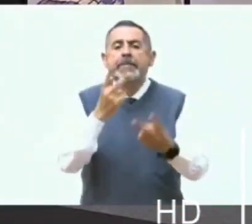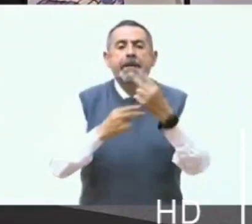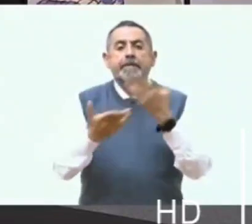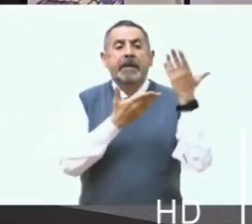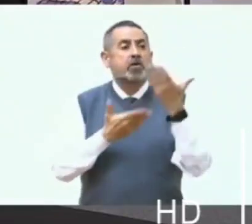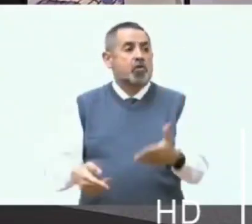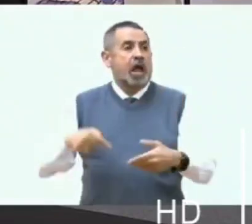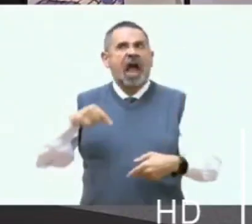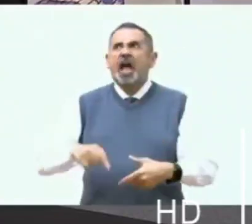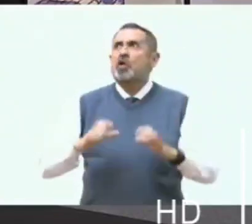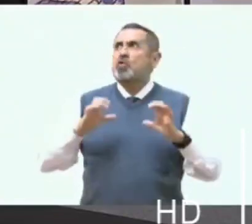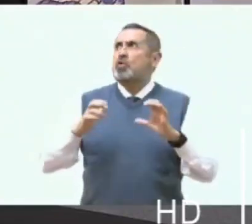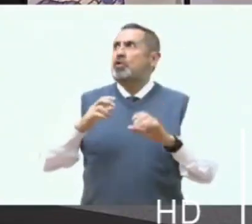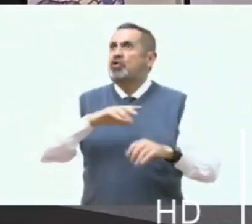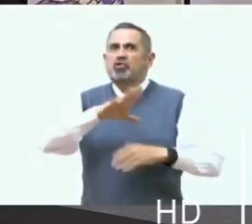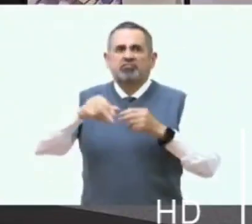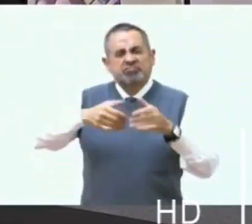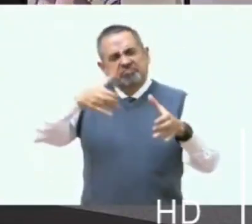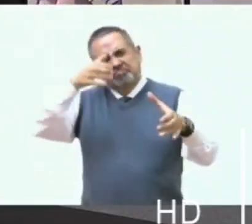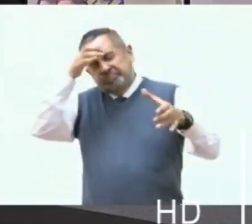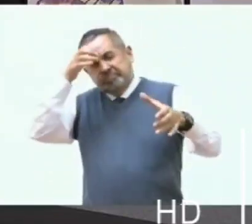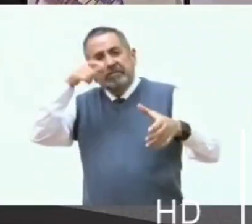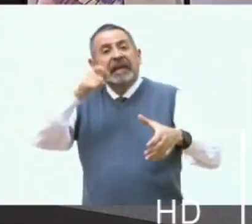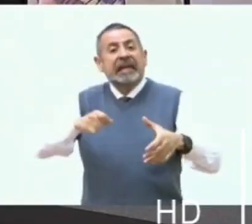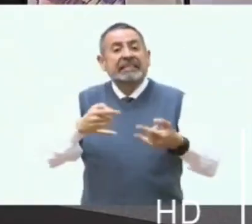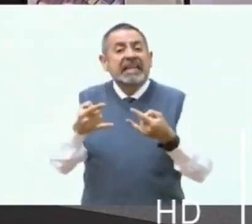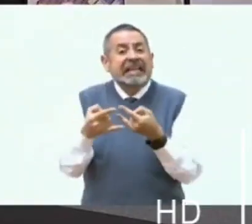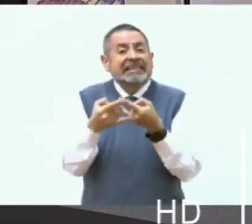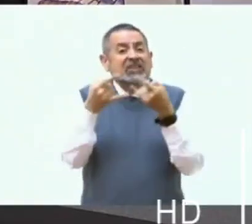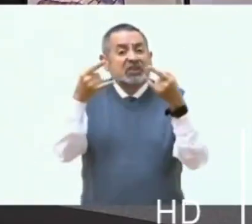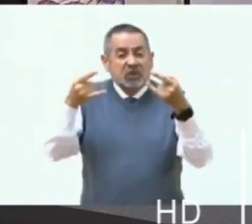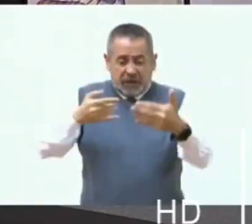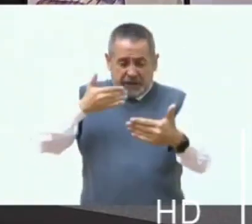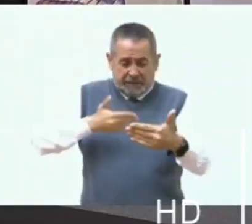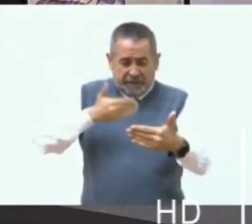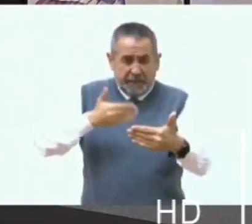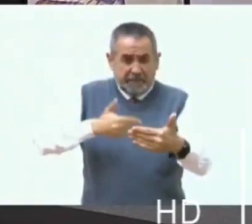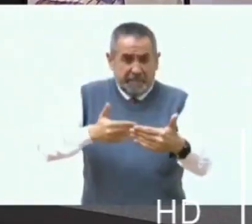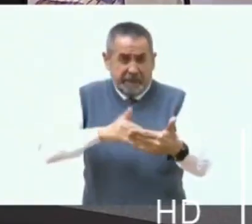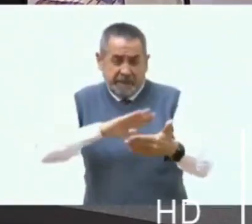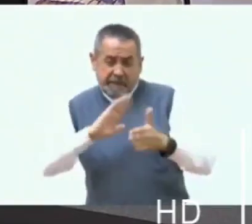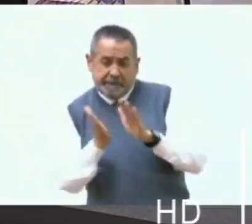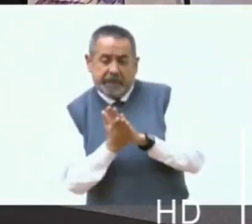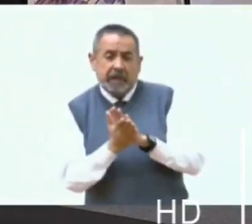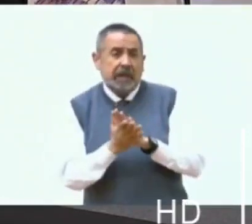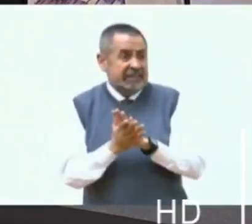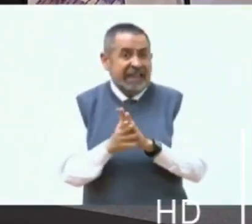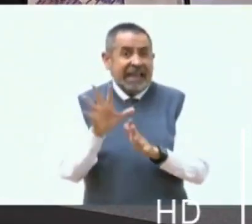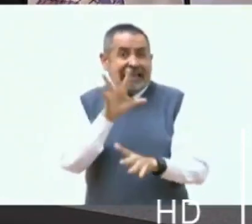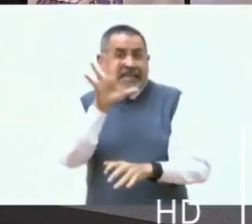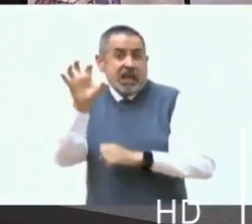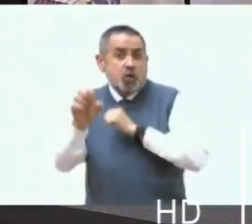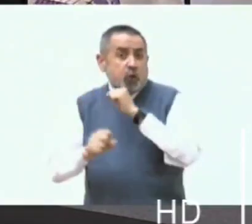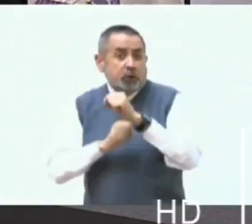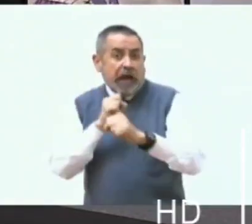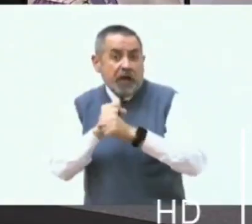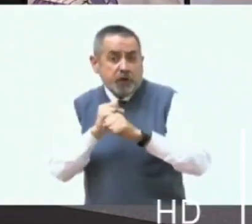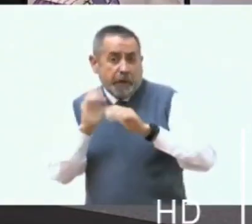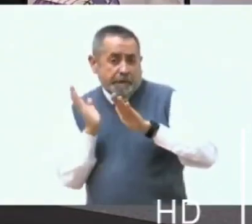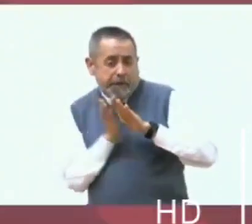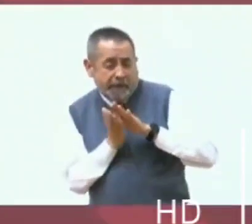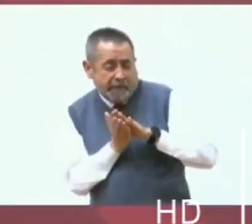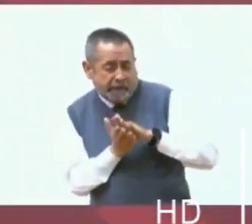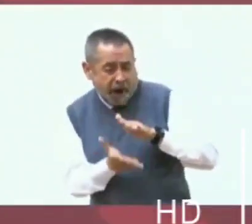Palacio del Saber Universal que resguarda la memoria con documentos de más de 5 siglos. Hace 40